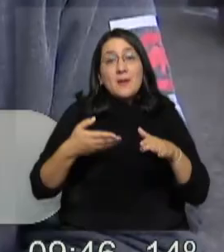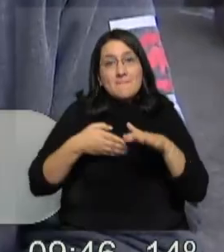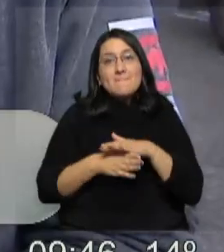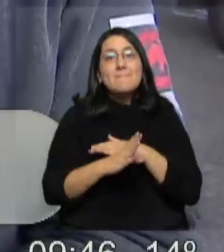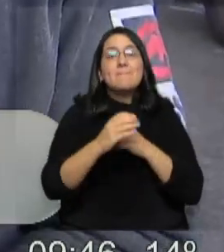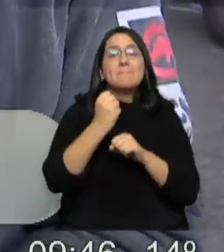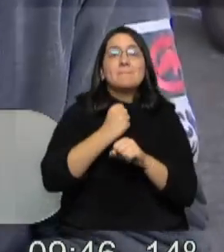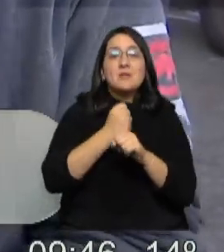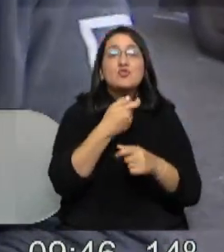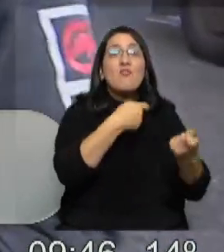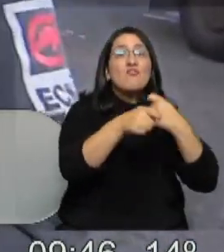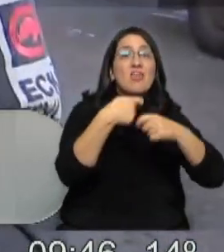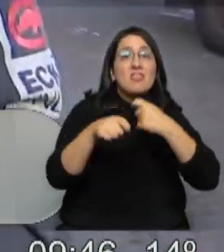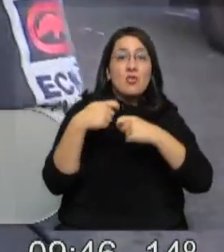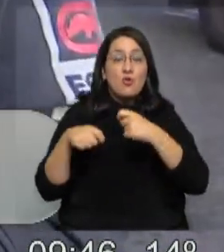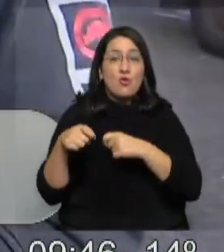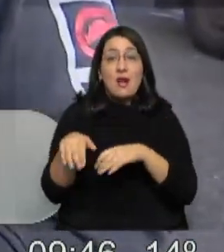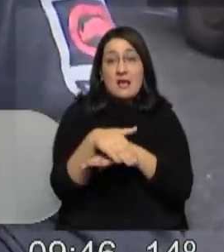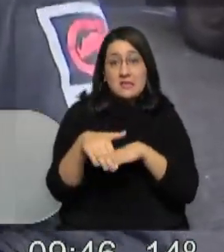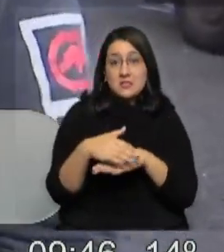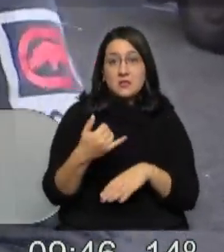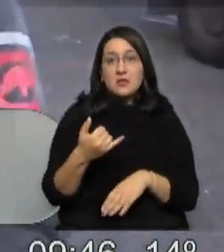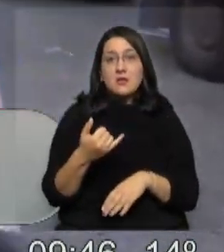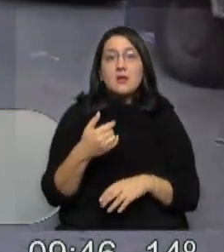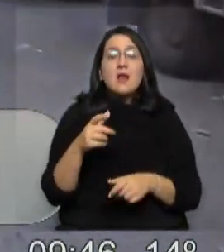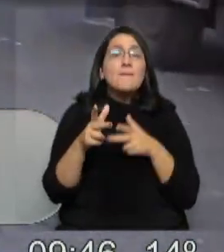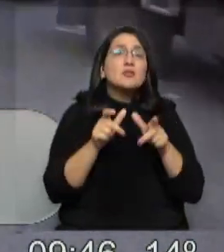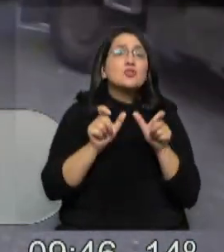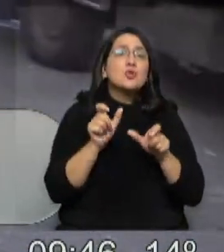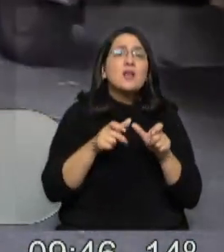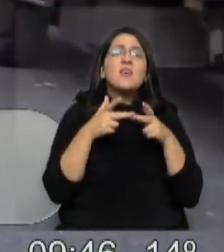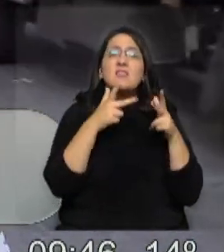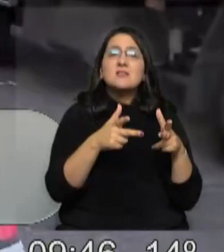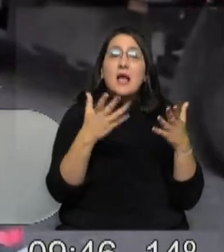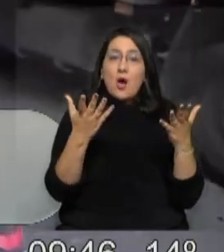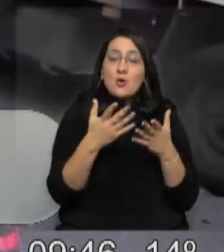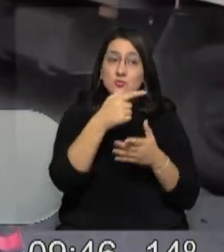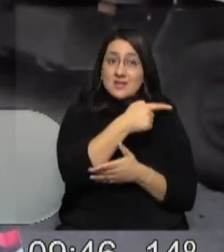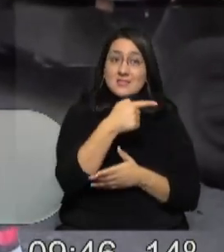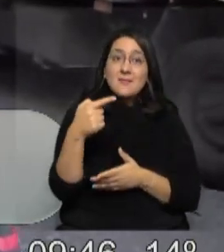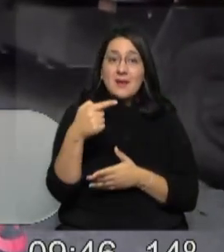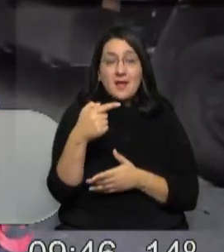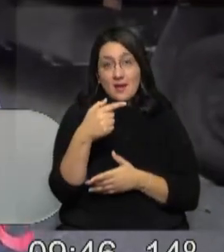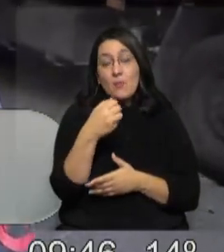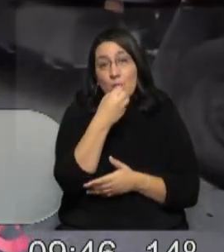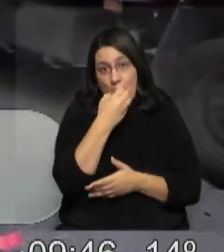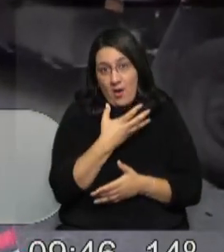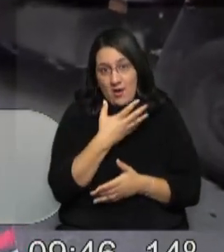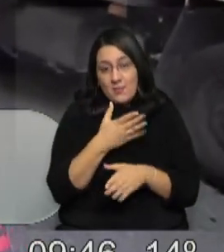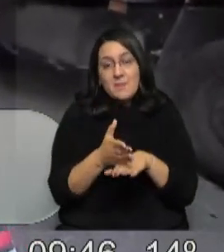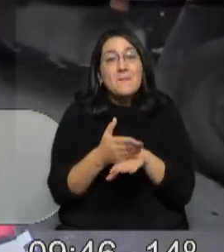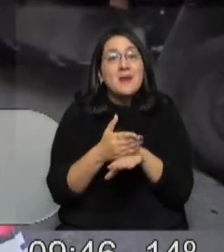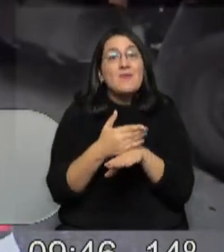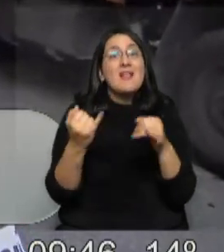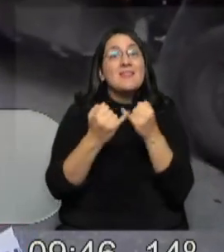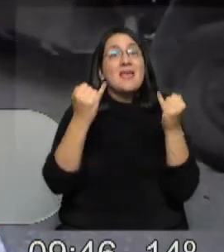empezar a trabajar, soy vendedor callejero. ¿Y cómo está la calle? ¿Está dura? ¿La gente qué te dice? Estamos en una semana donde se presta, estamos previo al Día de la